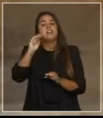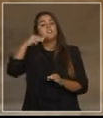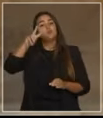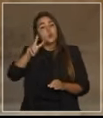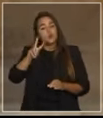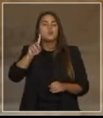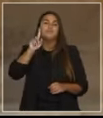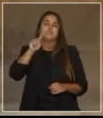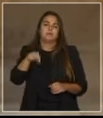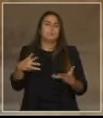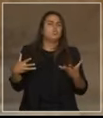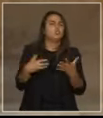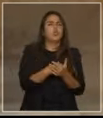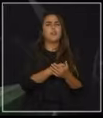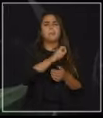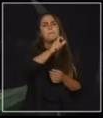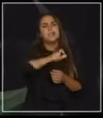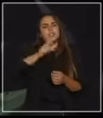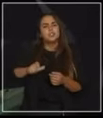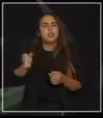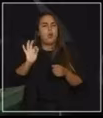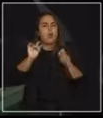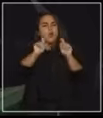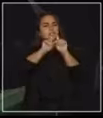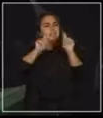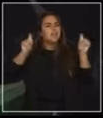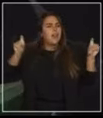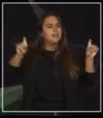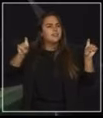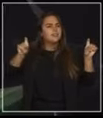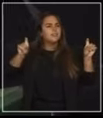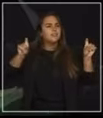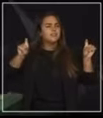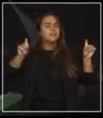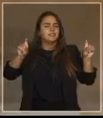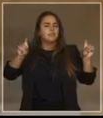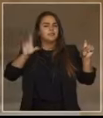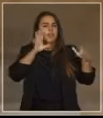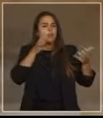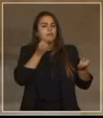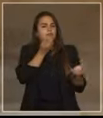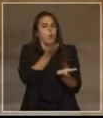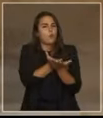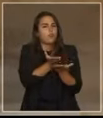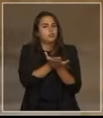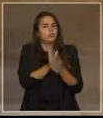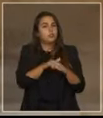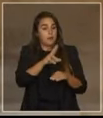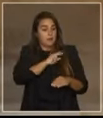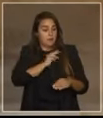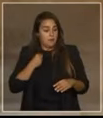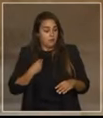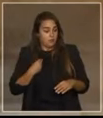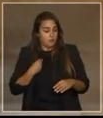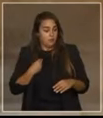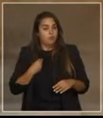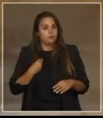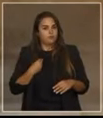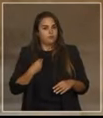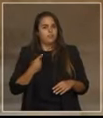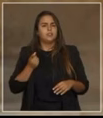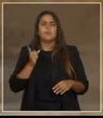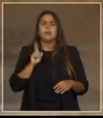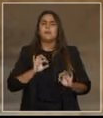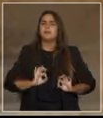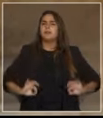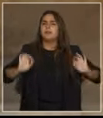a todas aquellas personas y entidades que nos han propuesto para este galardón. Muy